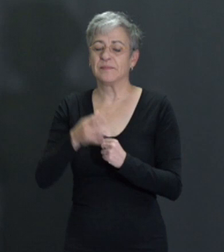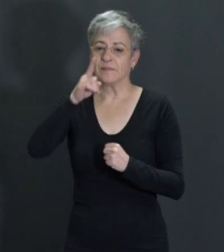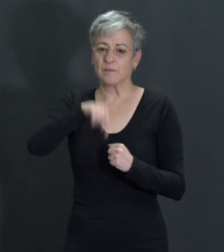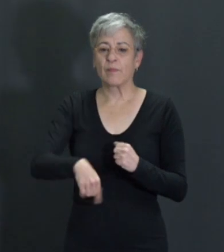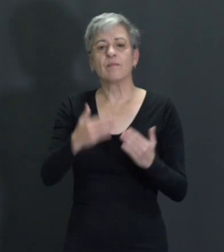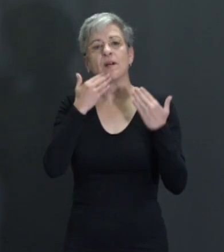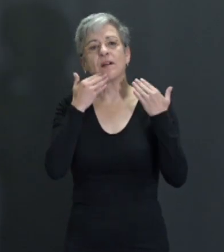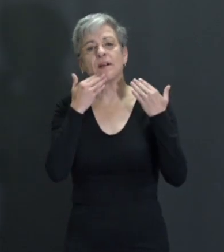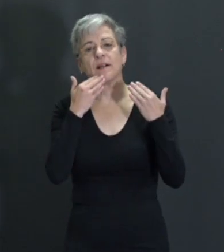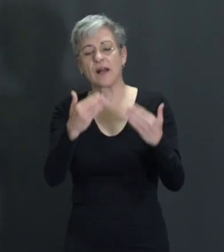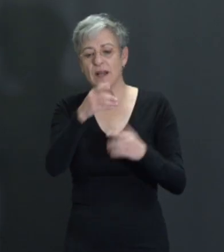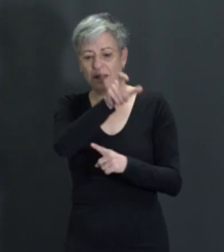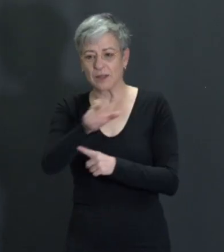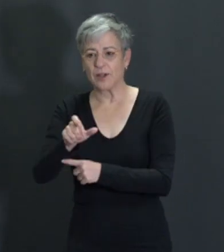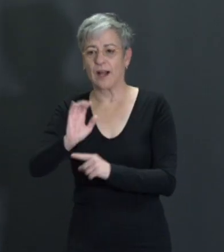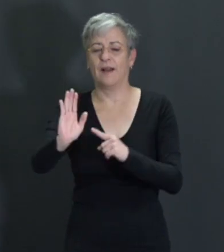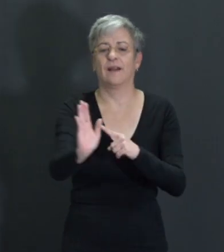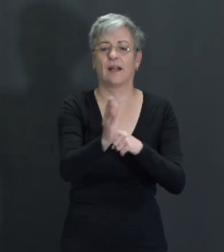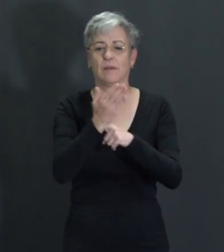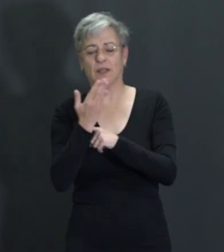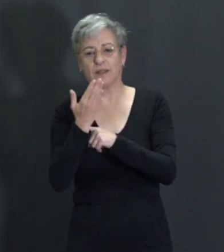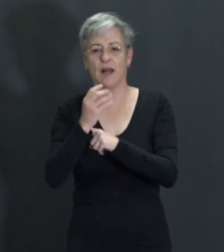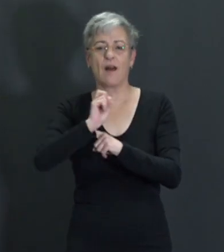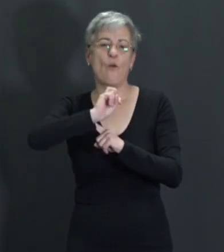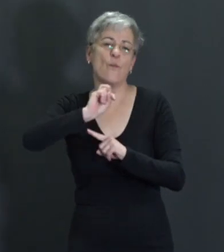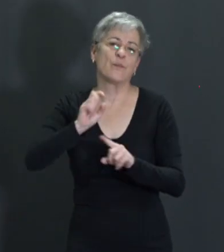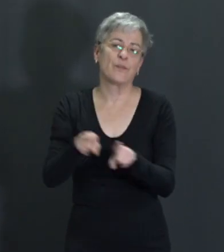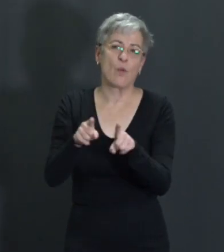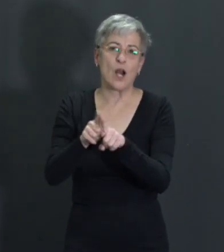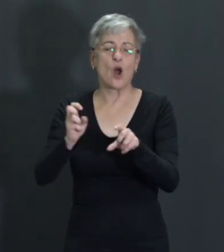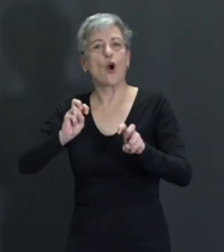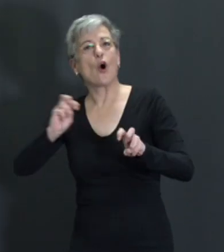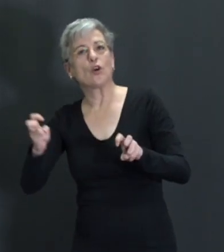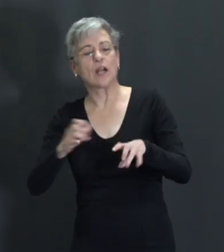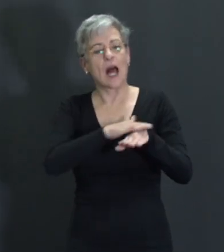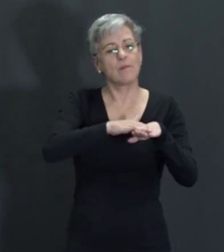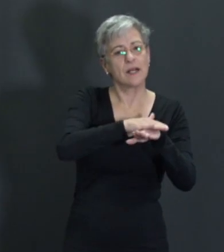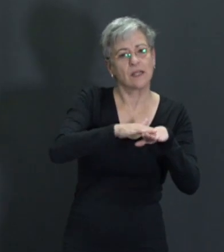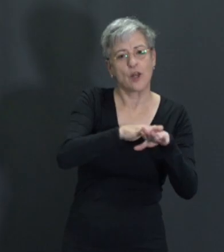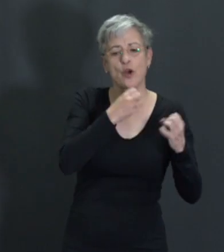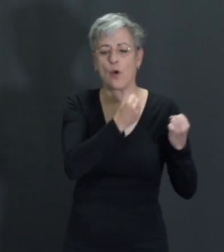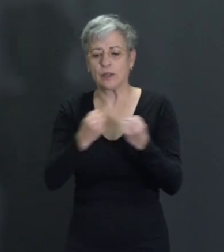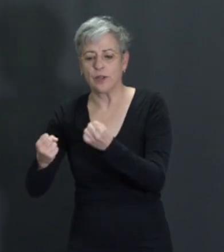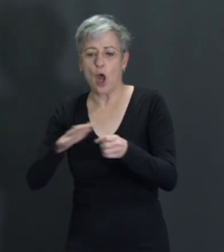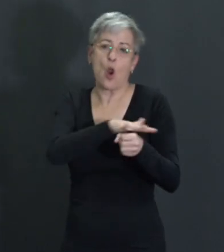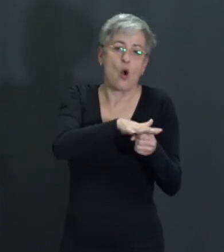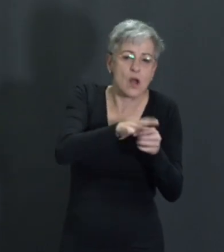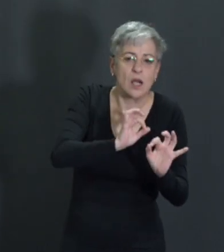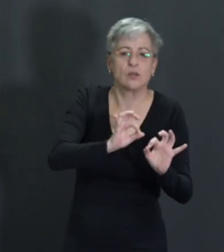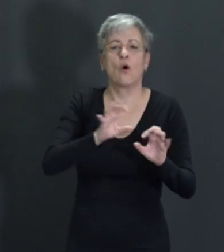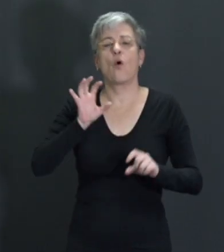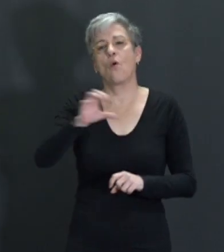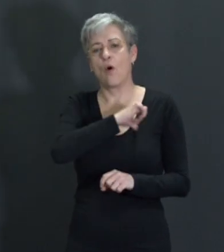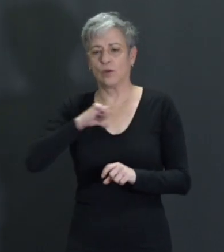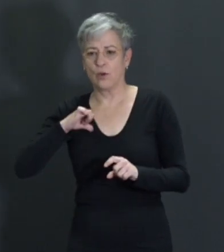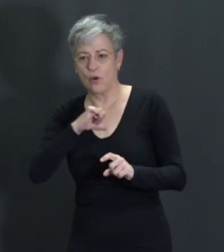personas que venís representando a otras administraciones o a otras instituciones locales o autonómicas y